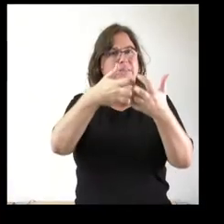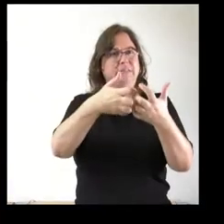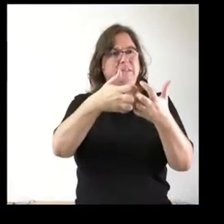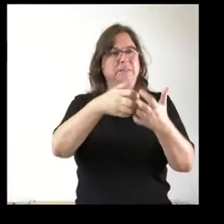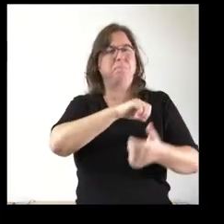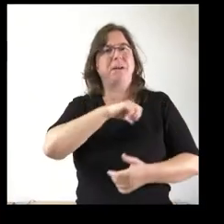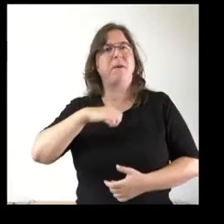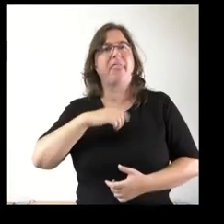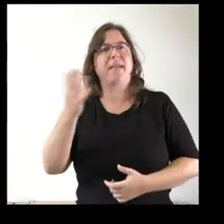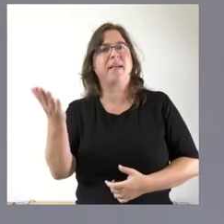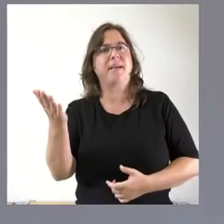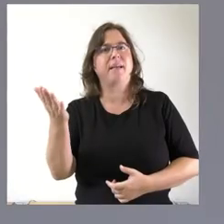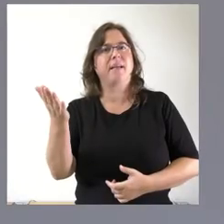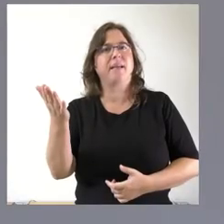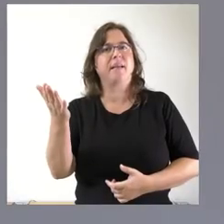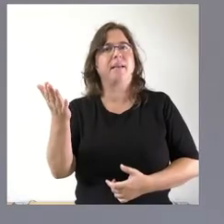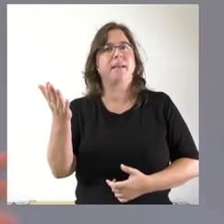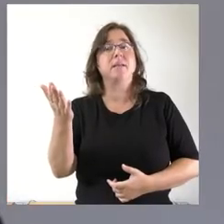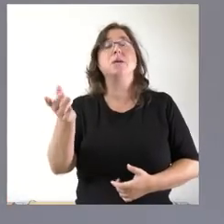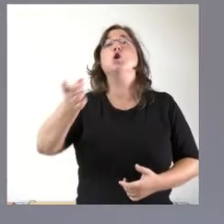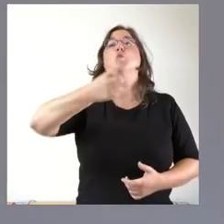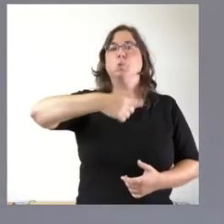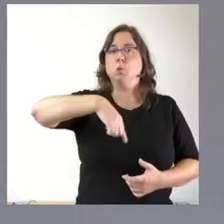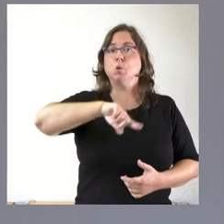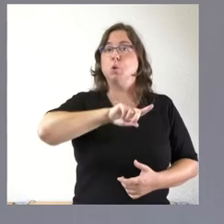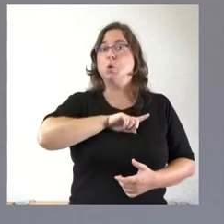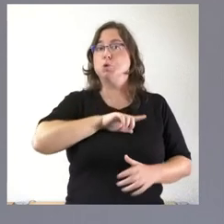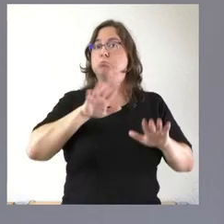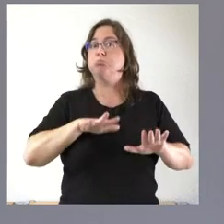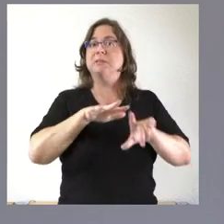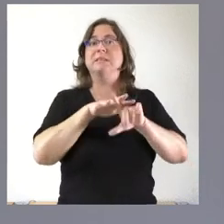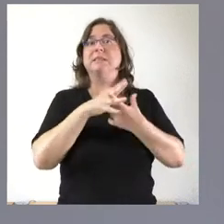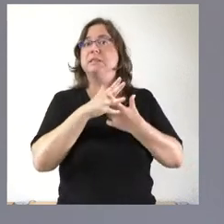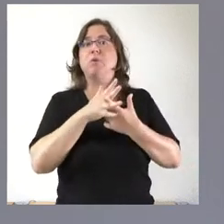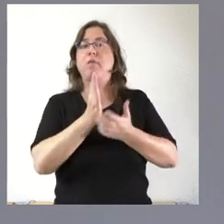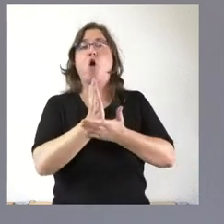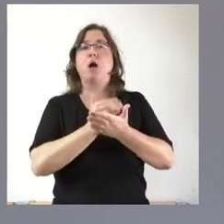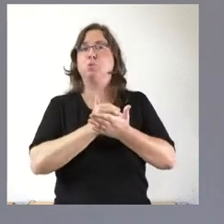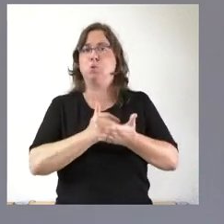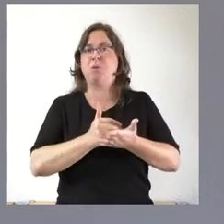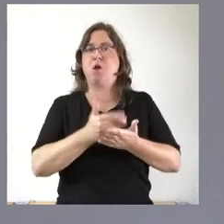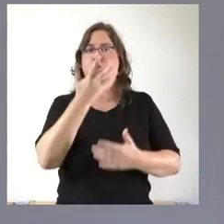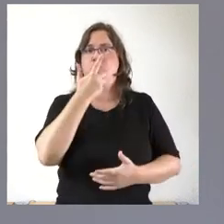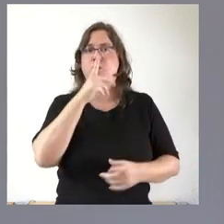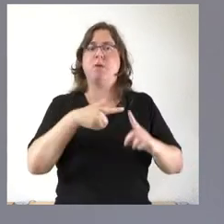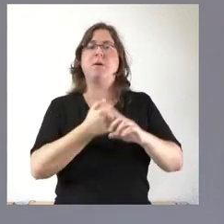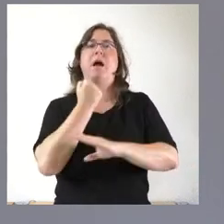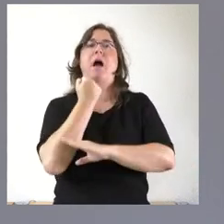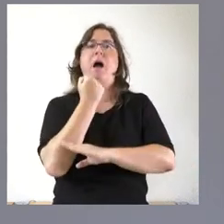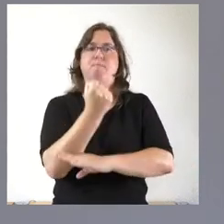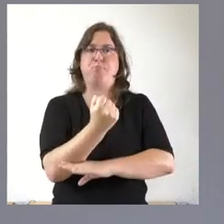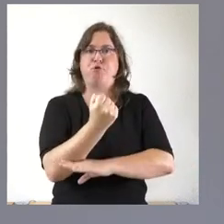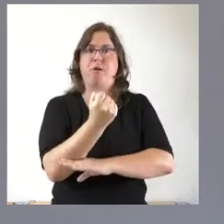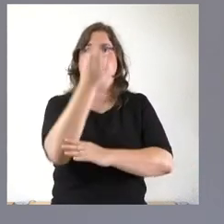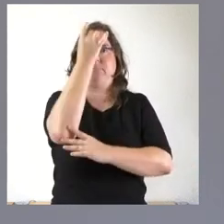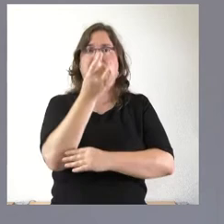privadas. Bueno, nosotros estamos aquí siempre para conocer la realidad autonómica y para apoyar las iniciativas que creen